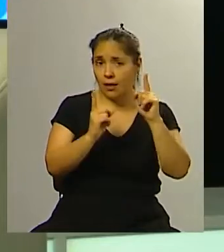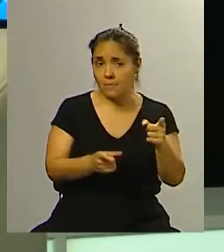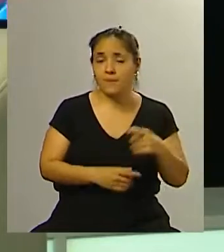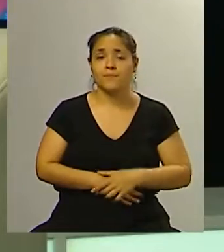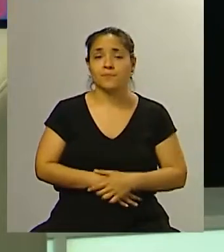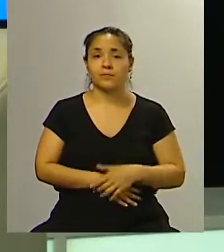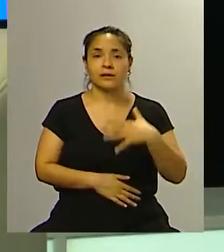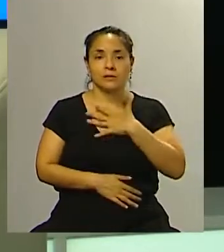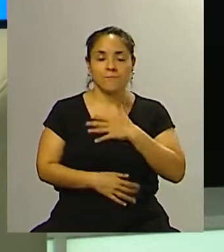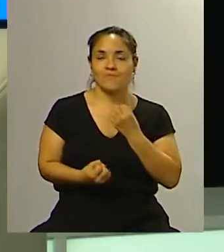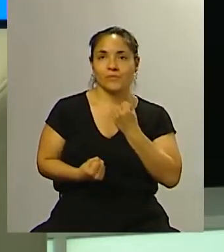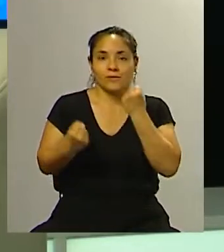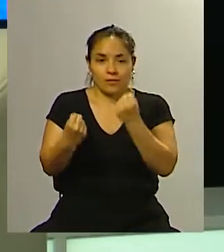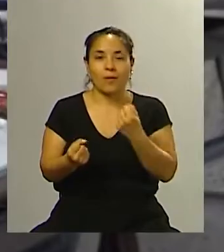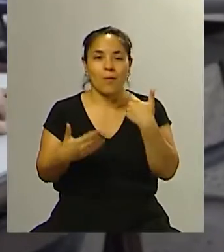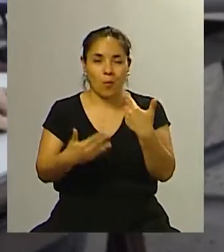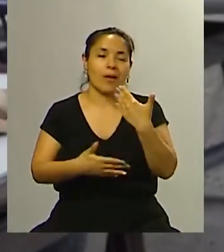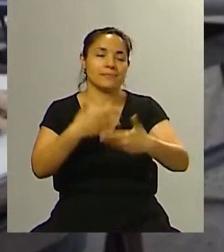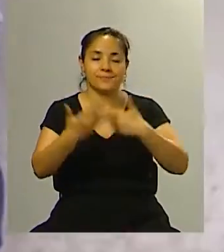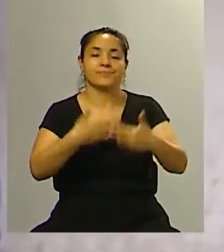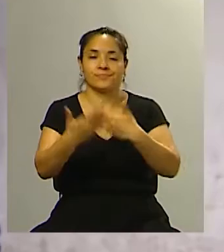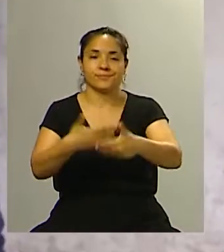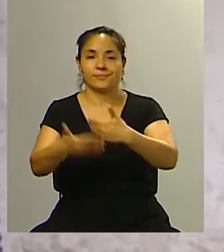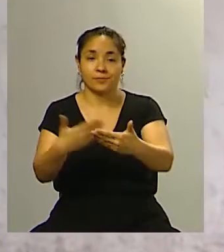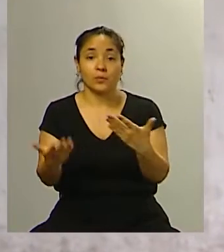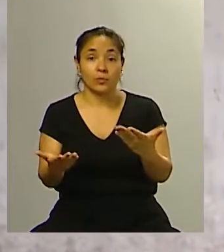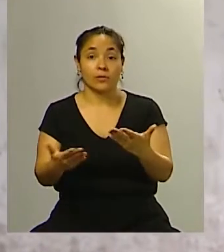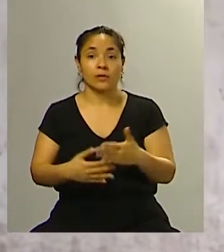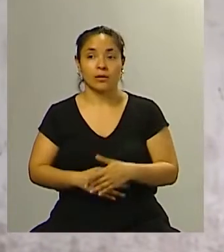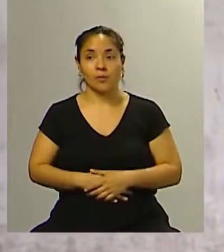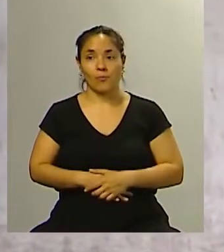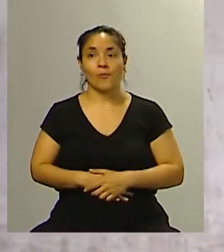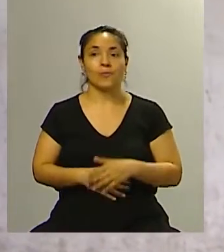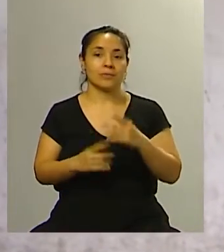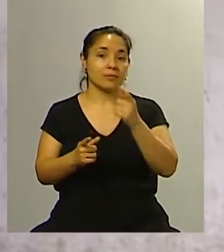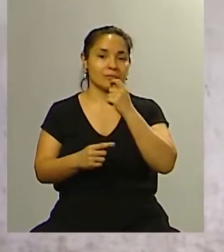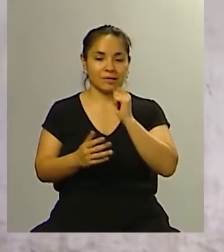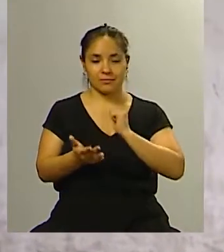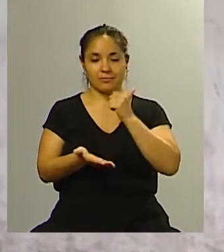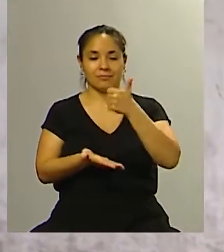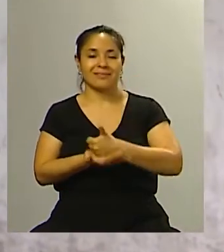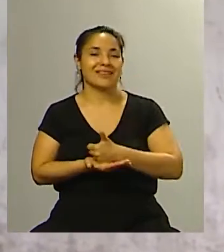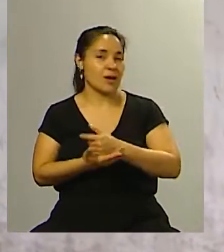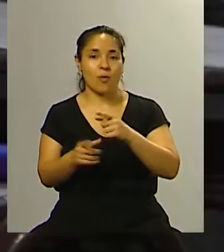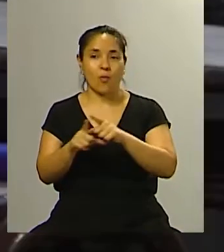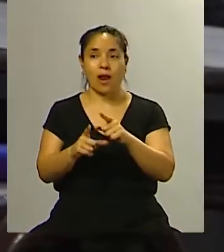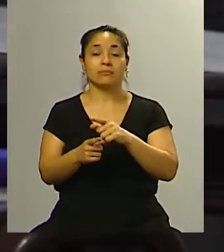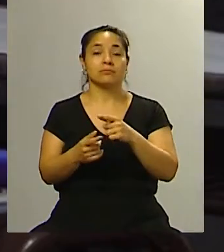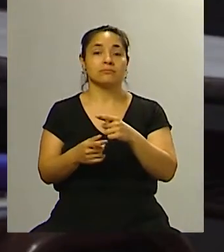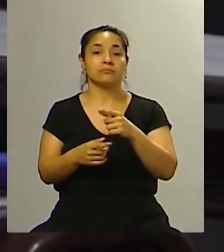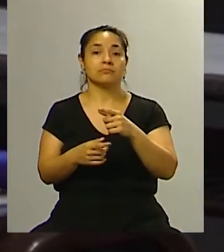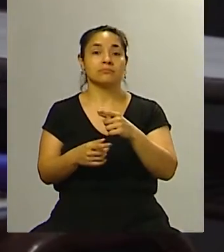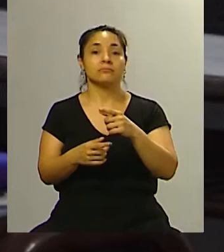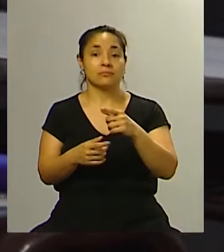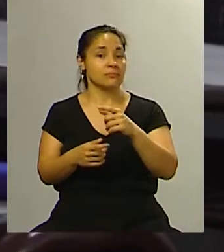sentirse, ¿no?, más fortalecido y poder hacer escuchar su voz, como decís esto, ¿no?, de decir, bueno, todos